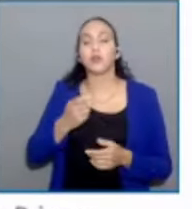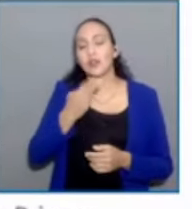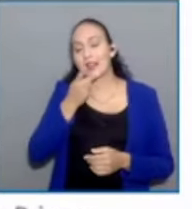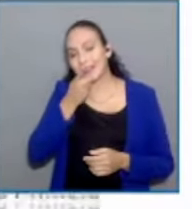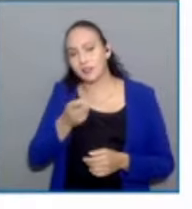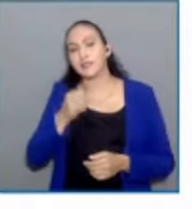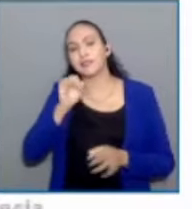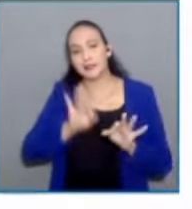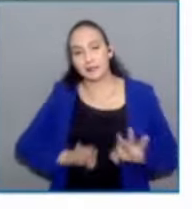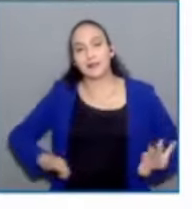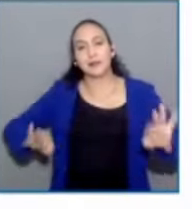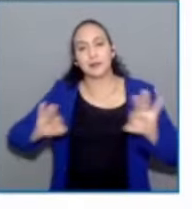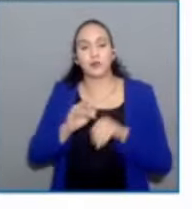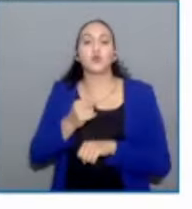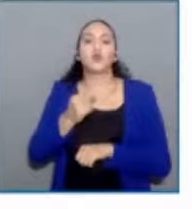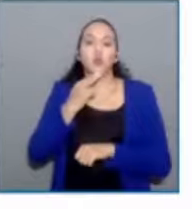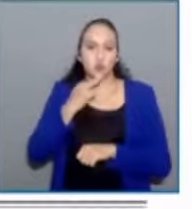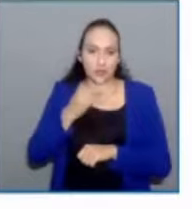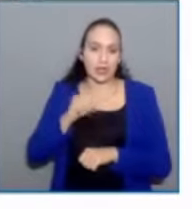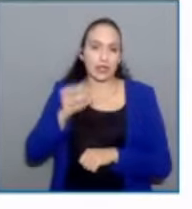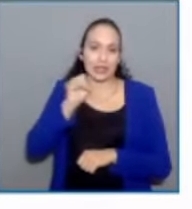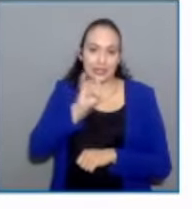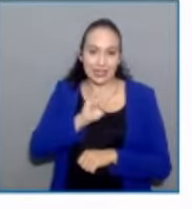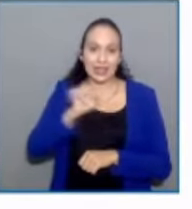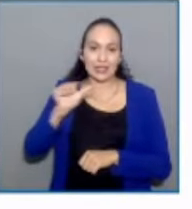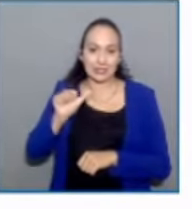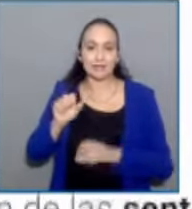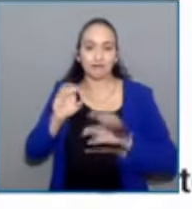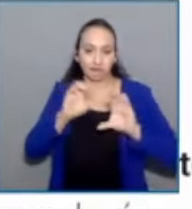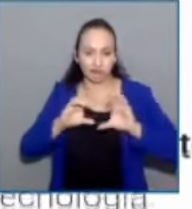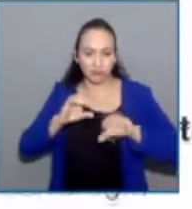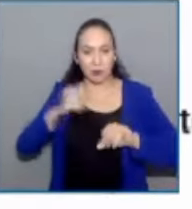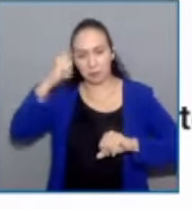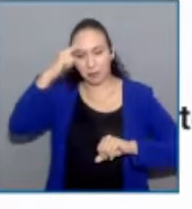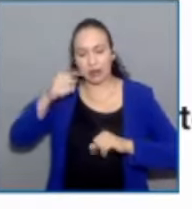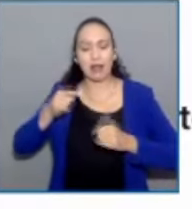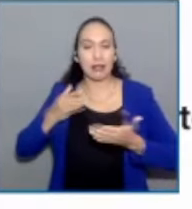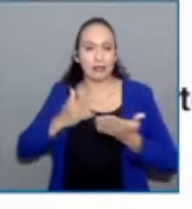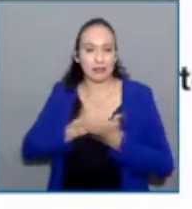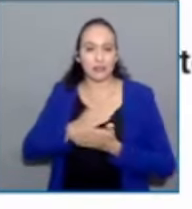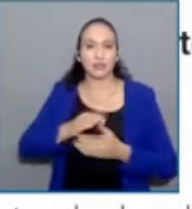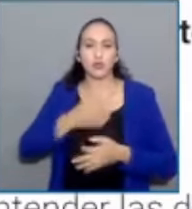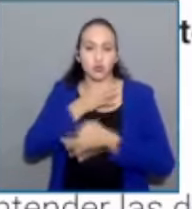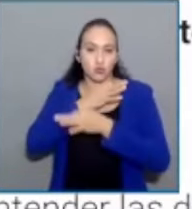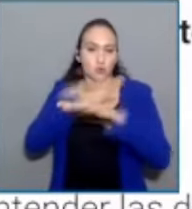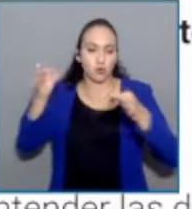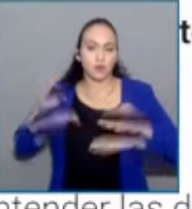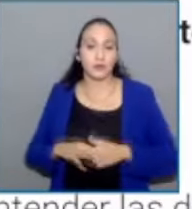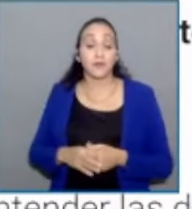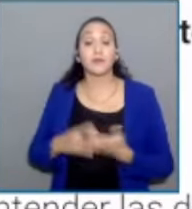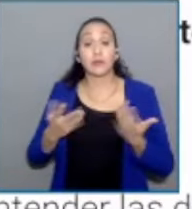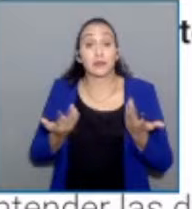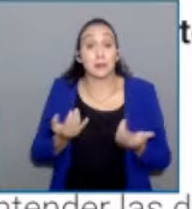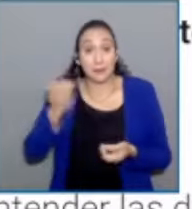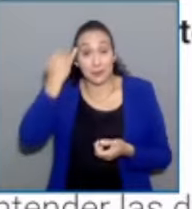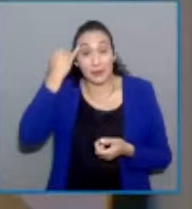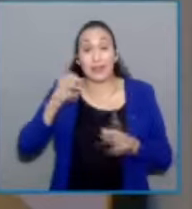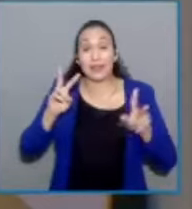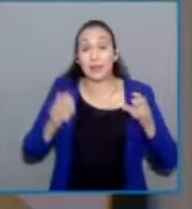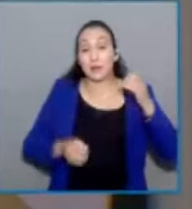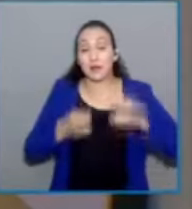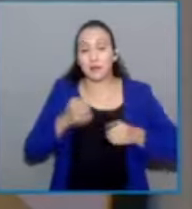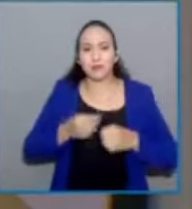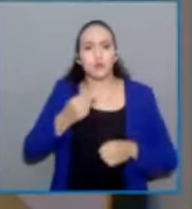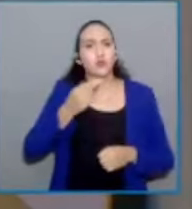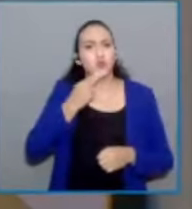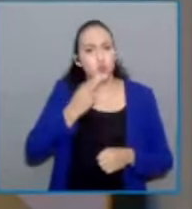servicio público señaló que su aplicación en el ámbito jurídico se tiene que potencializar con el tiempo